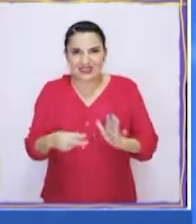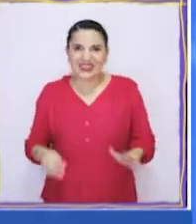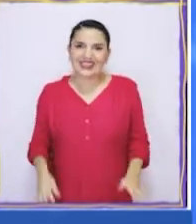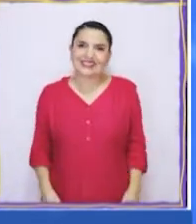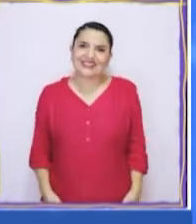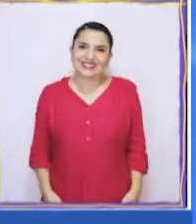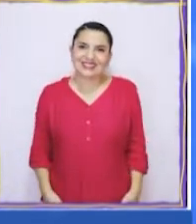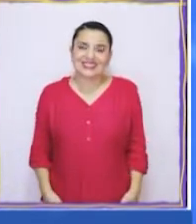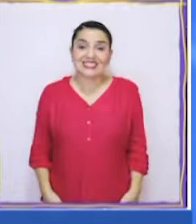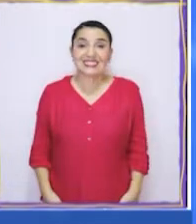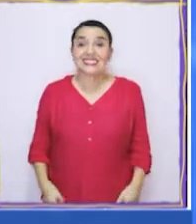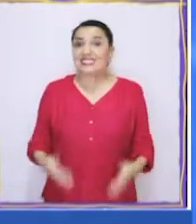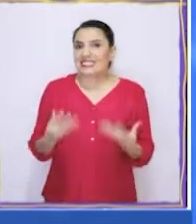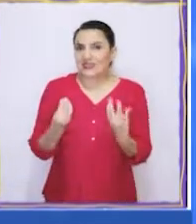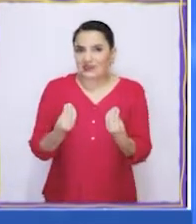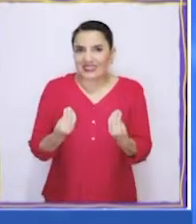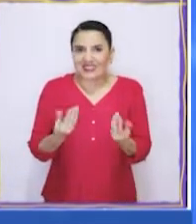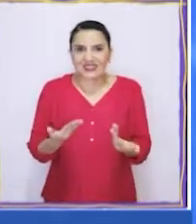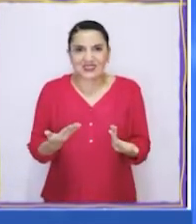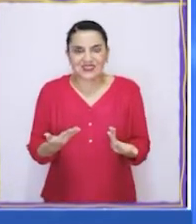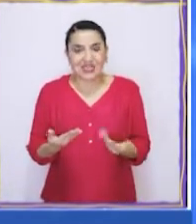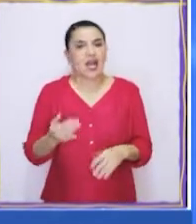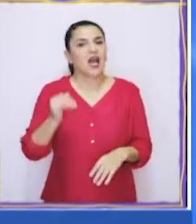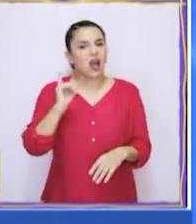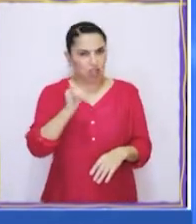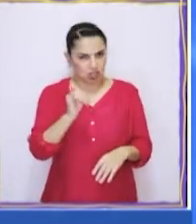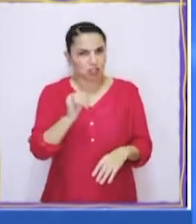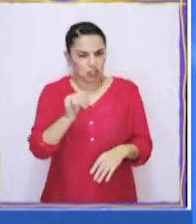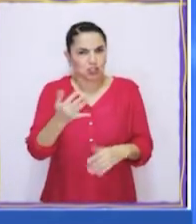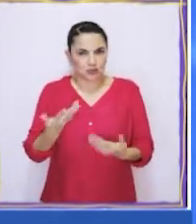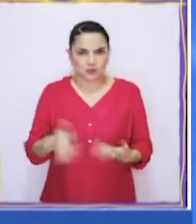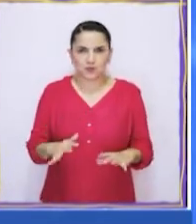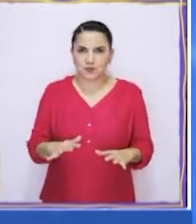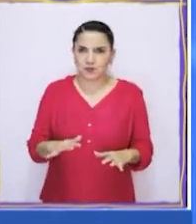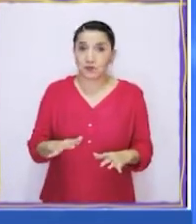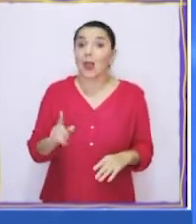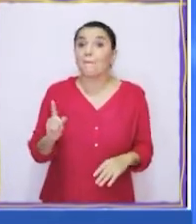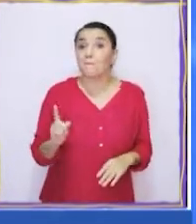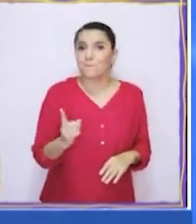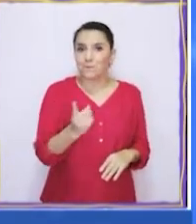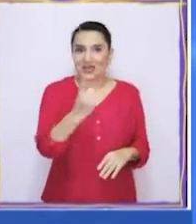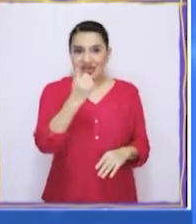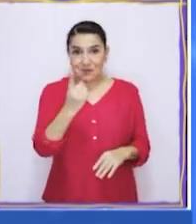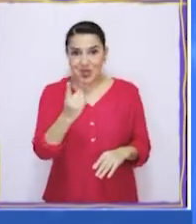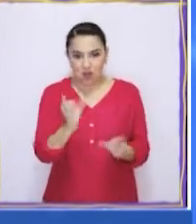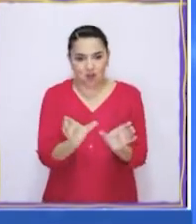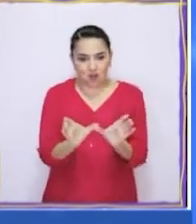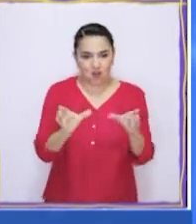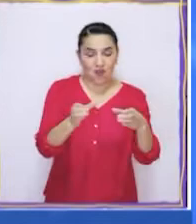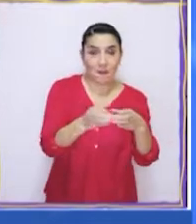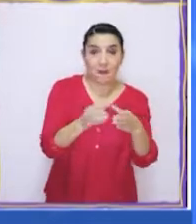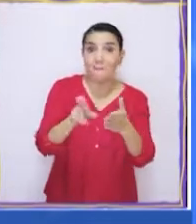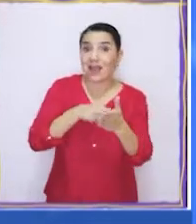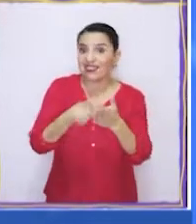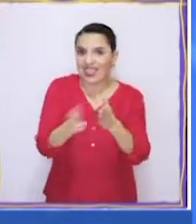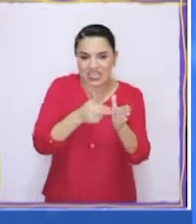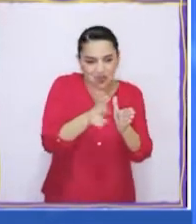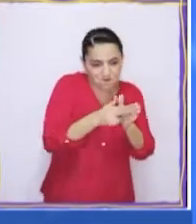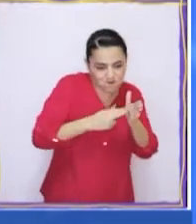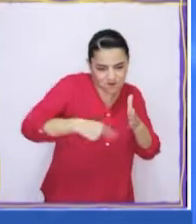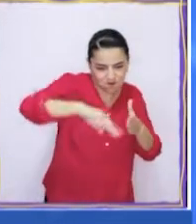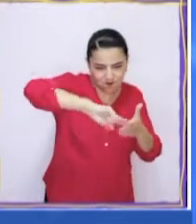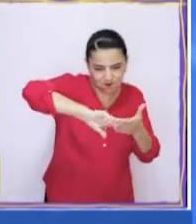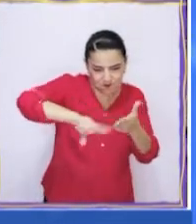problema y bueno ahora sí entonces tenemos que primero en mantequilla el